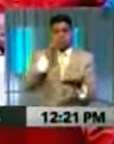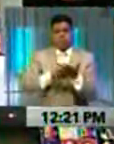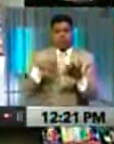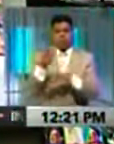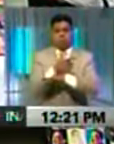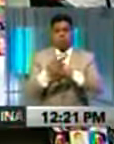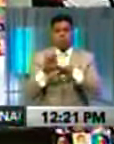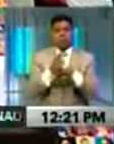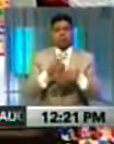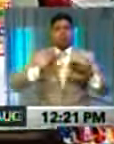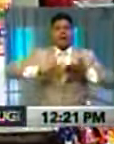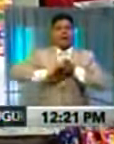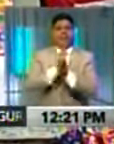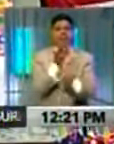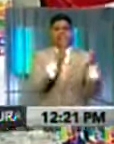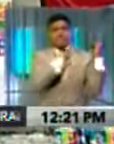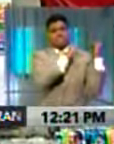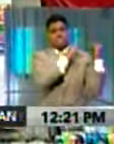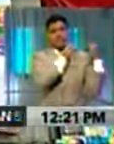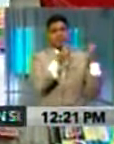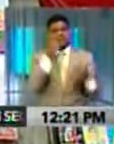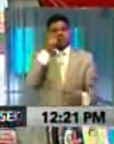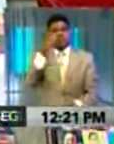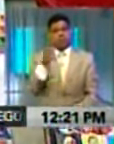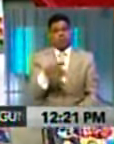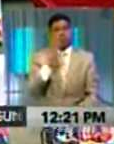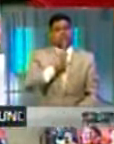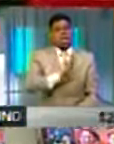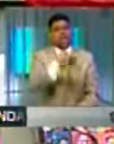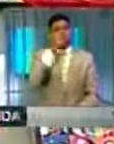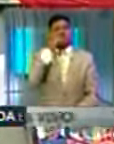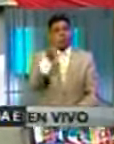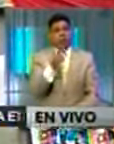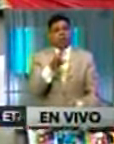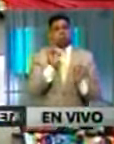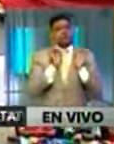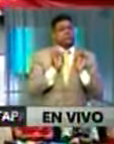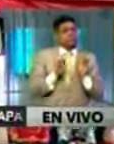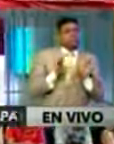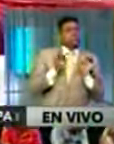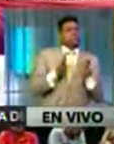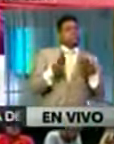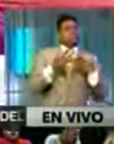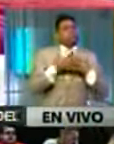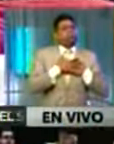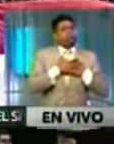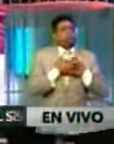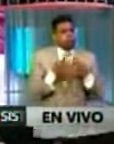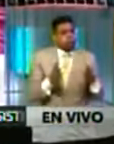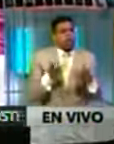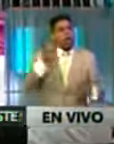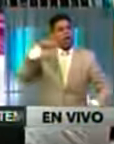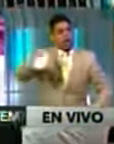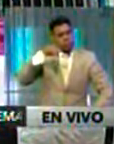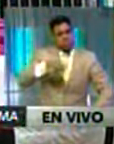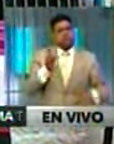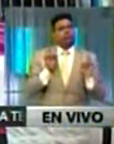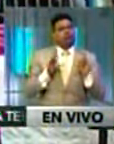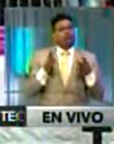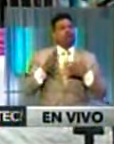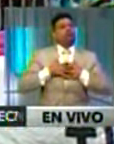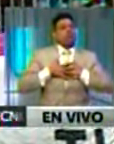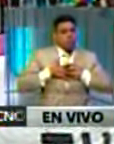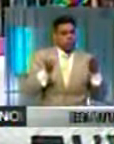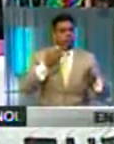pueblo. Ese pueblo tiene doliente y aquí estamos los dolientes.